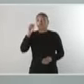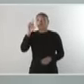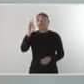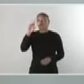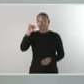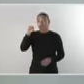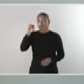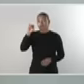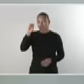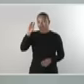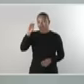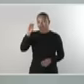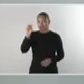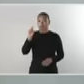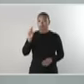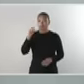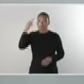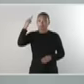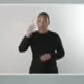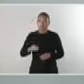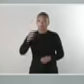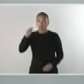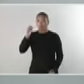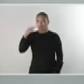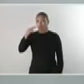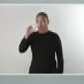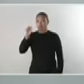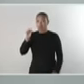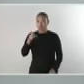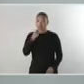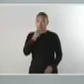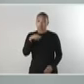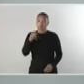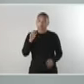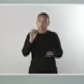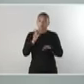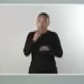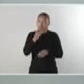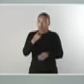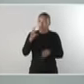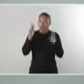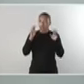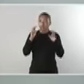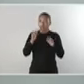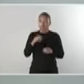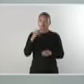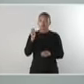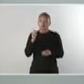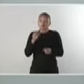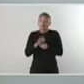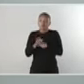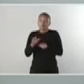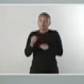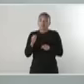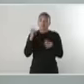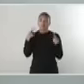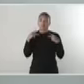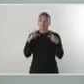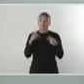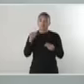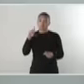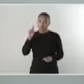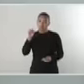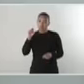Por eso te digo Dime con quién andas y te dije con quién estás ni modo Ricardo no vas a tener moches